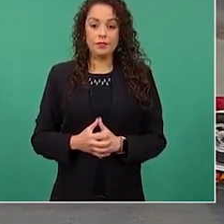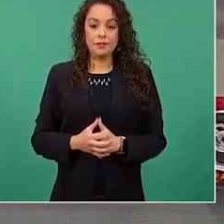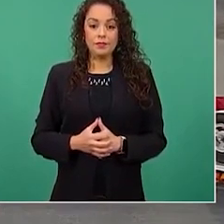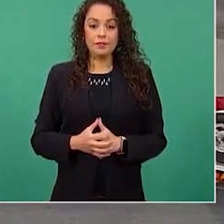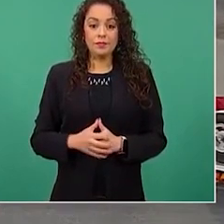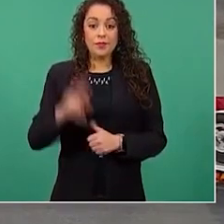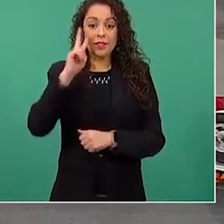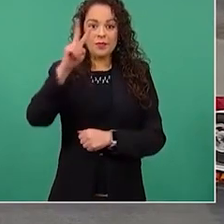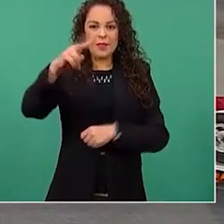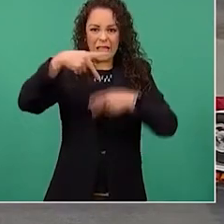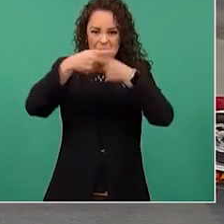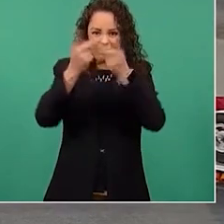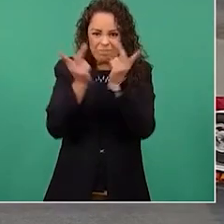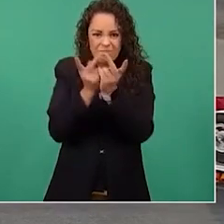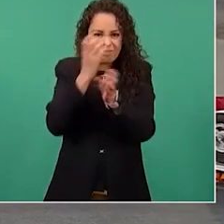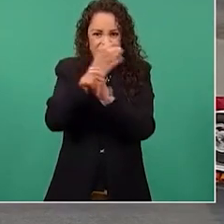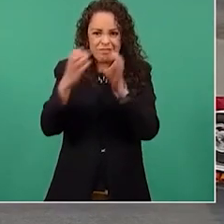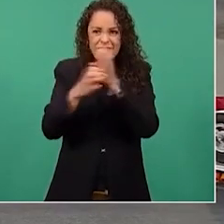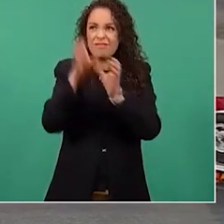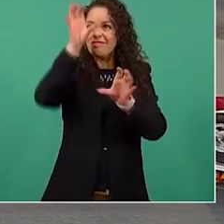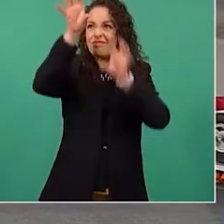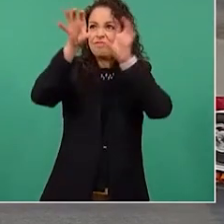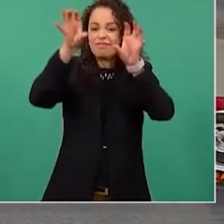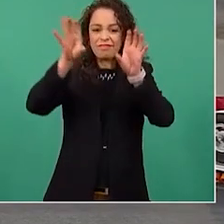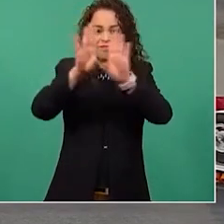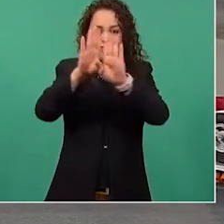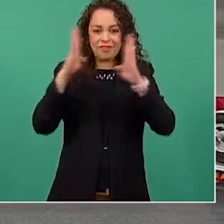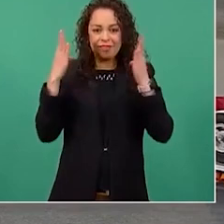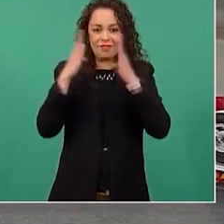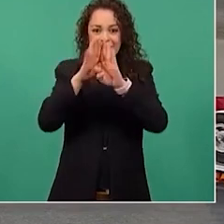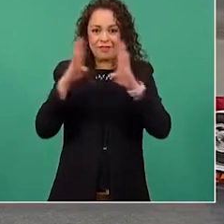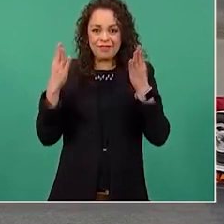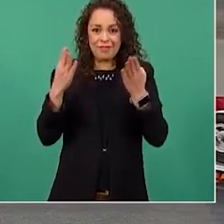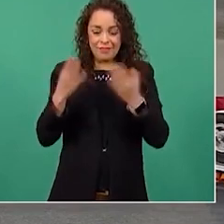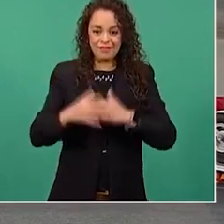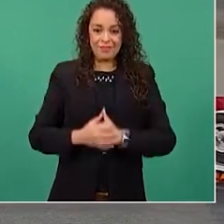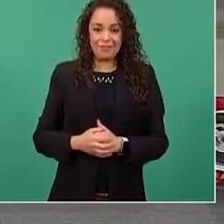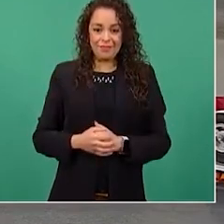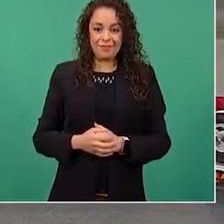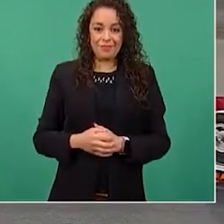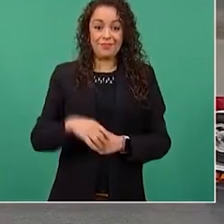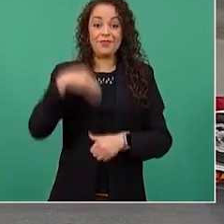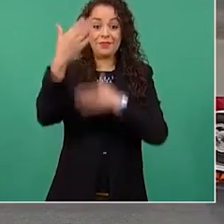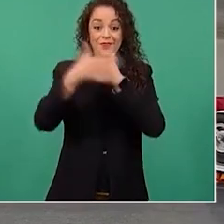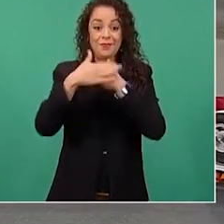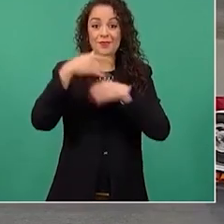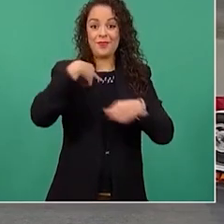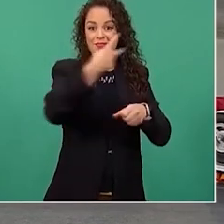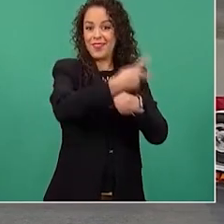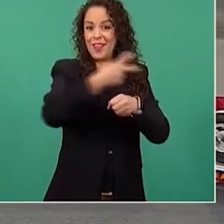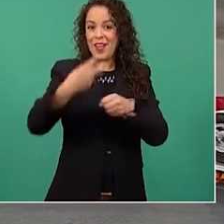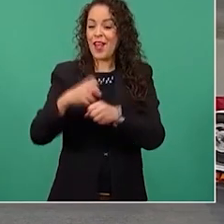las vajillas. Ya voy a invitar a López Obriga.